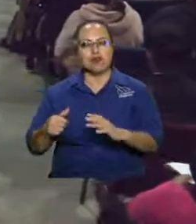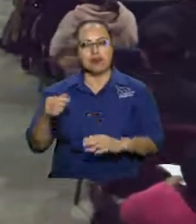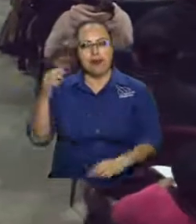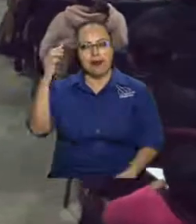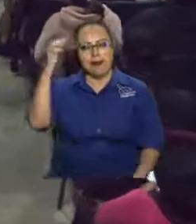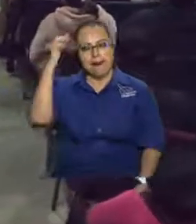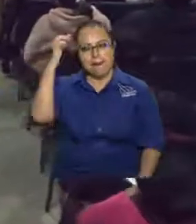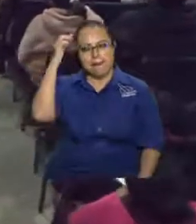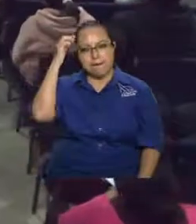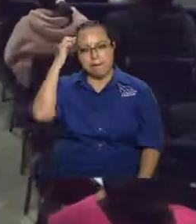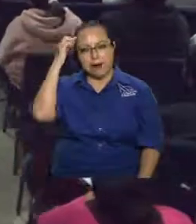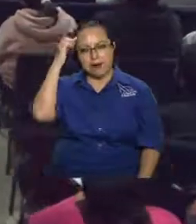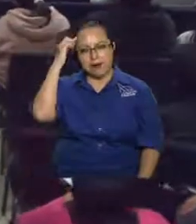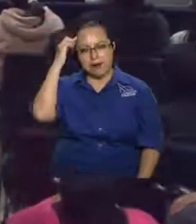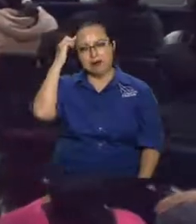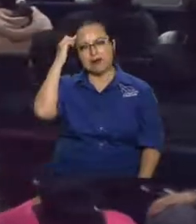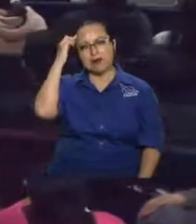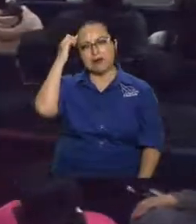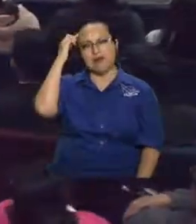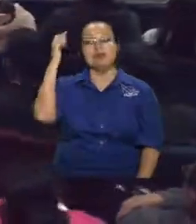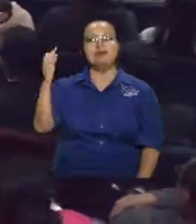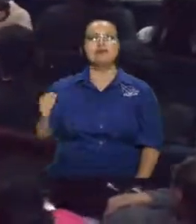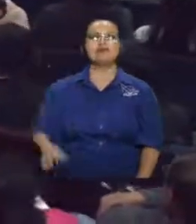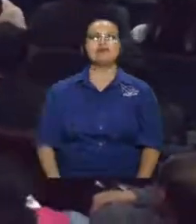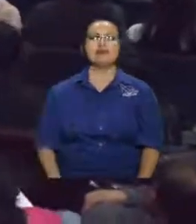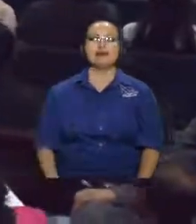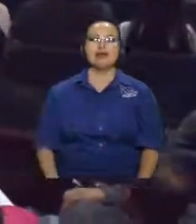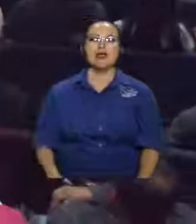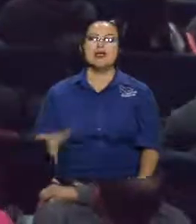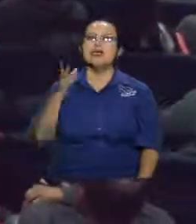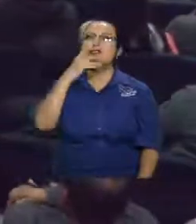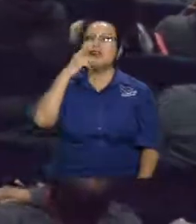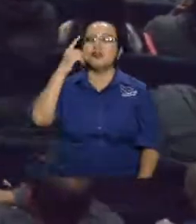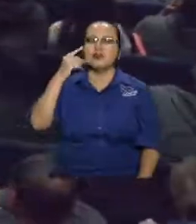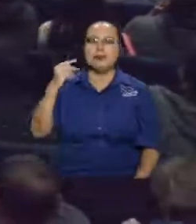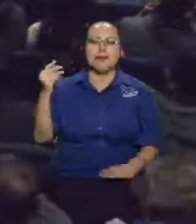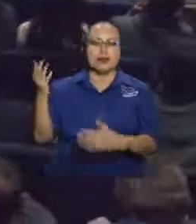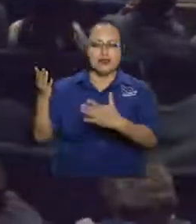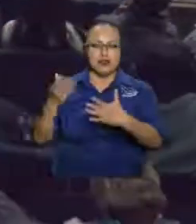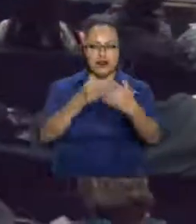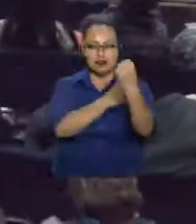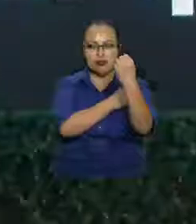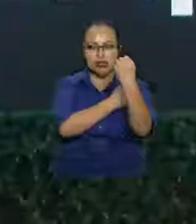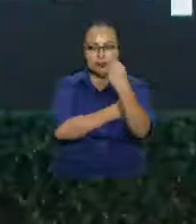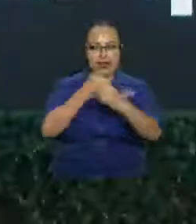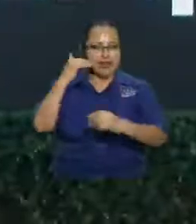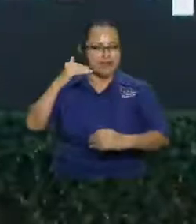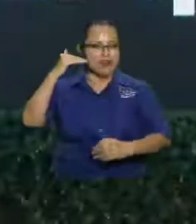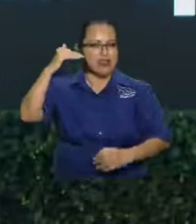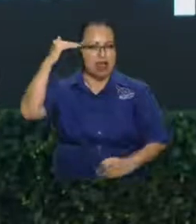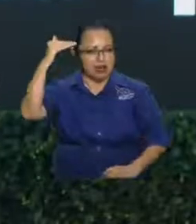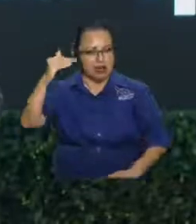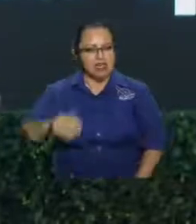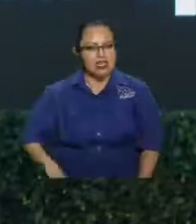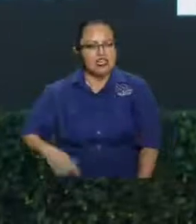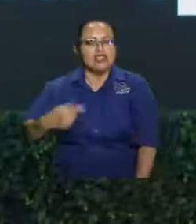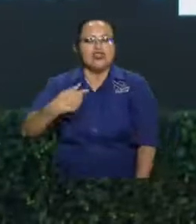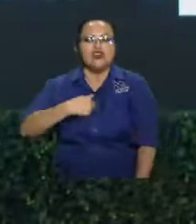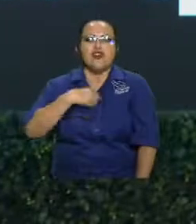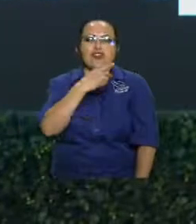mí Dios me dio autoridad para edificar. Yo le estoy diciendo esas palabras porque yo